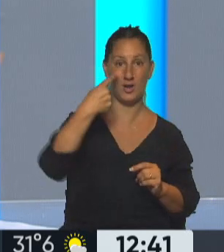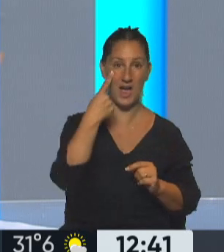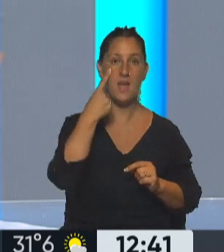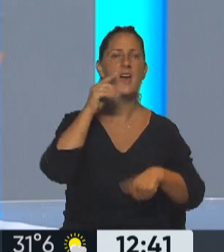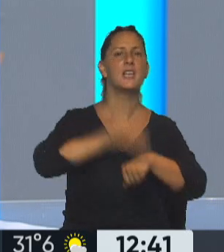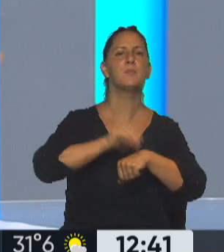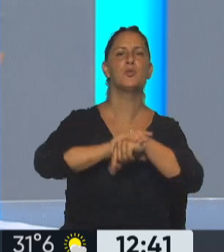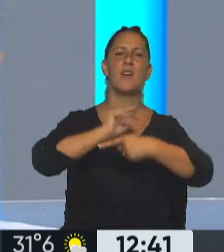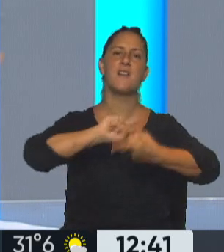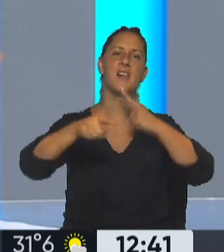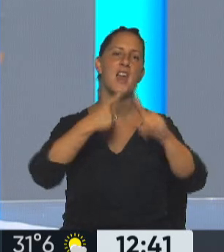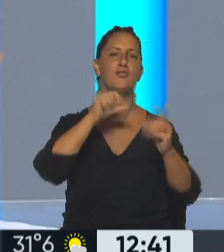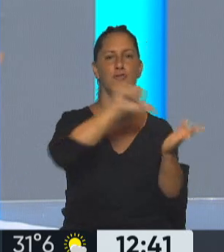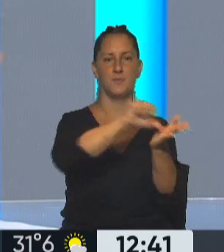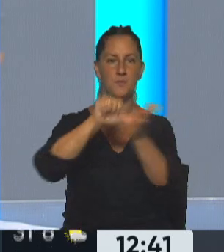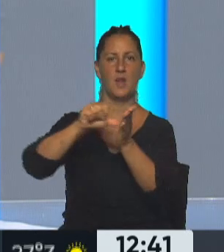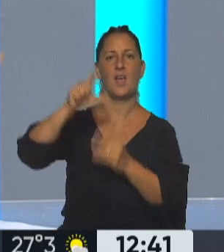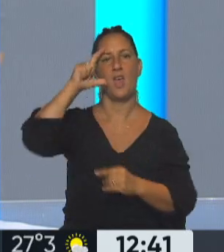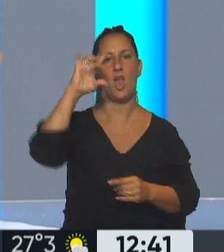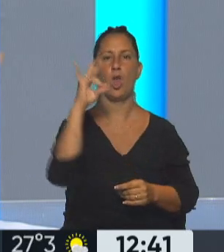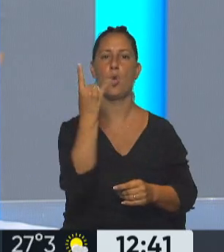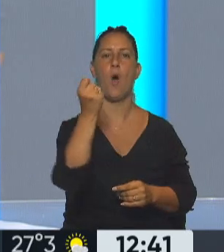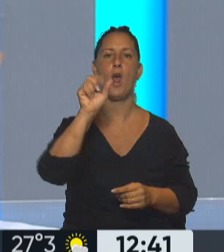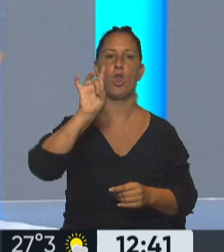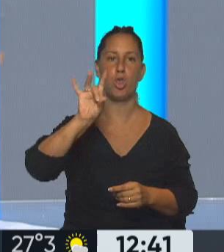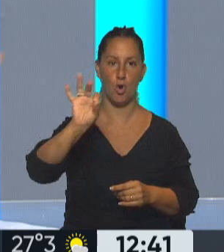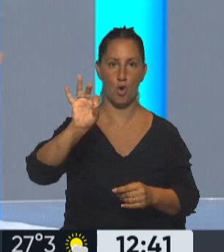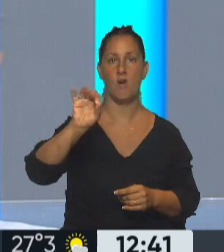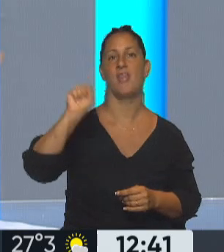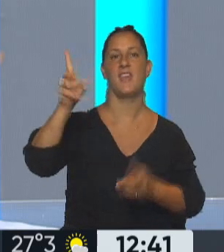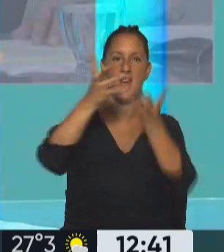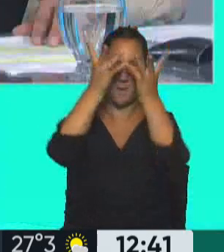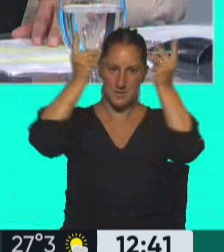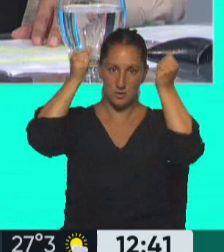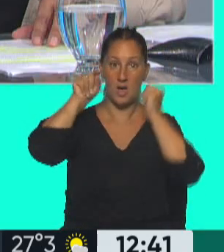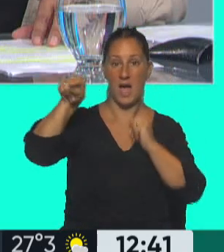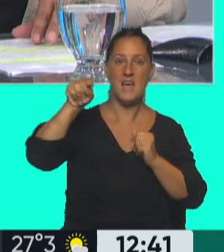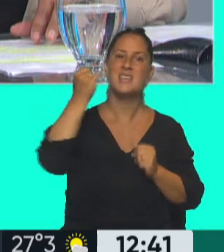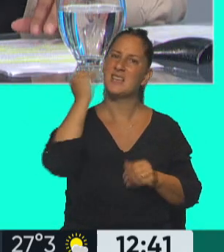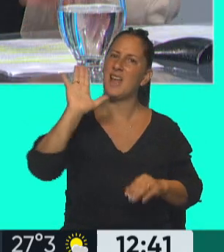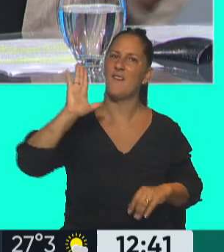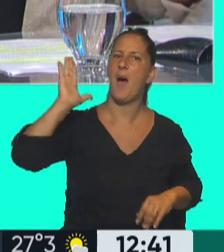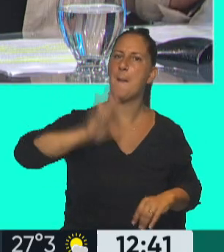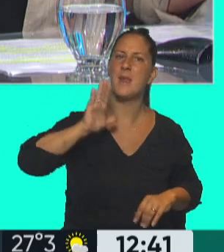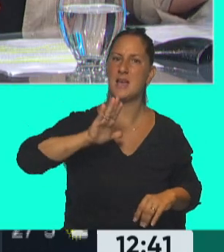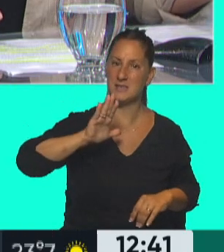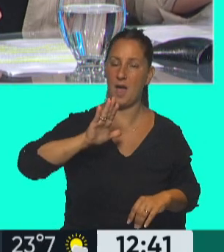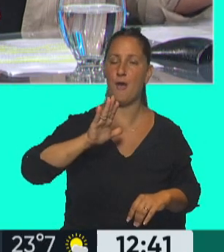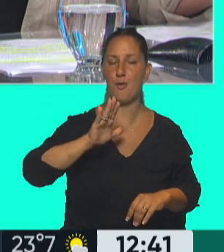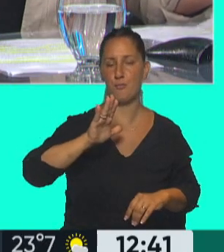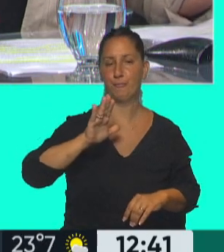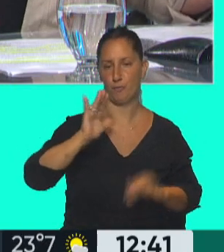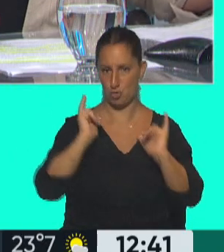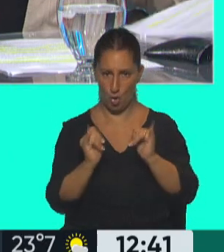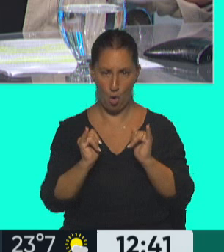relaciones internacionales, a Eduardo Mendúa, muy joven, amazónico, que ya estaba amenazado de muerte, y así que han hecho